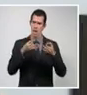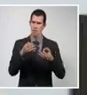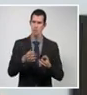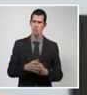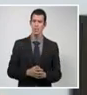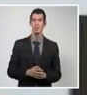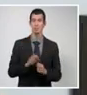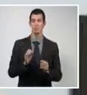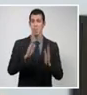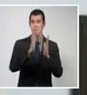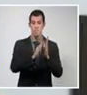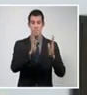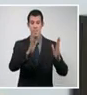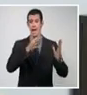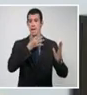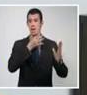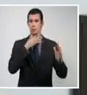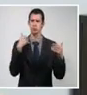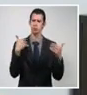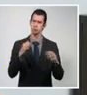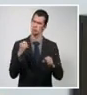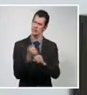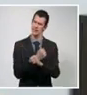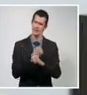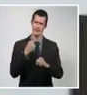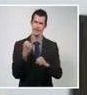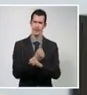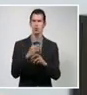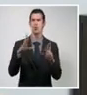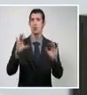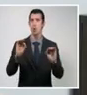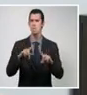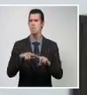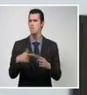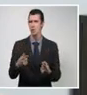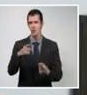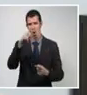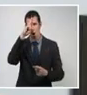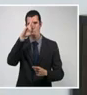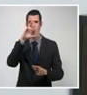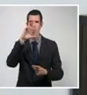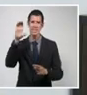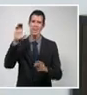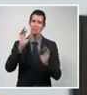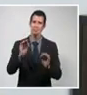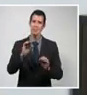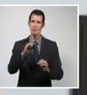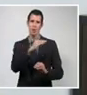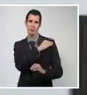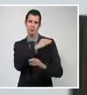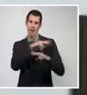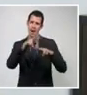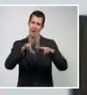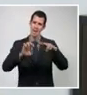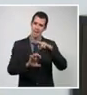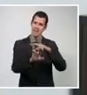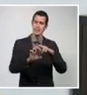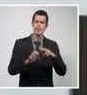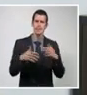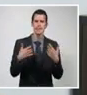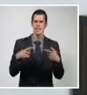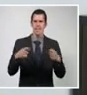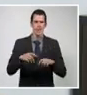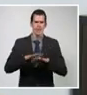muy intensa, debido a que el hospital ha estado prácticamente lleno en sus capacidades, por lo que hemos tenido que